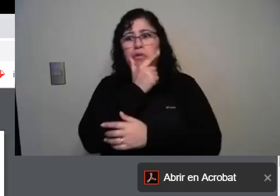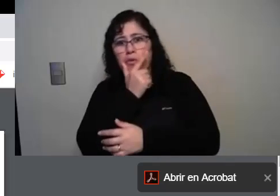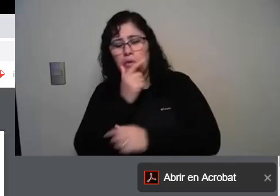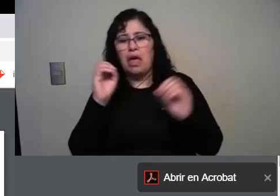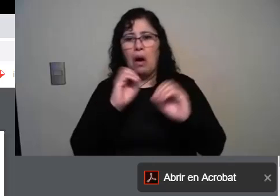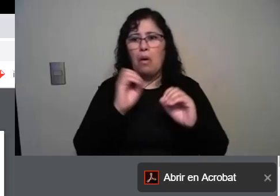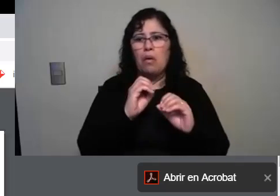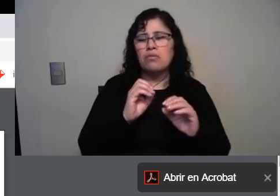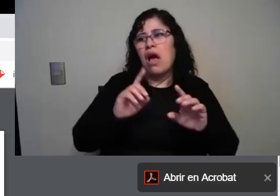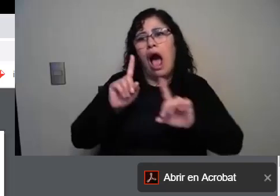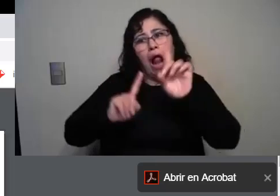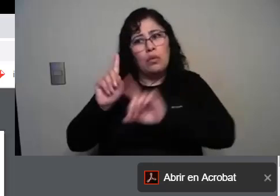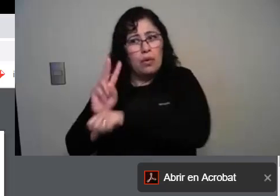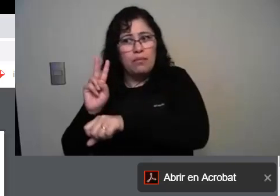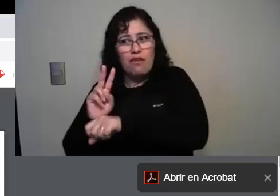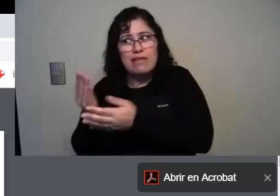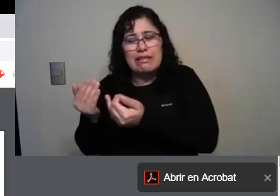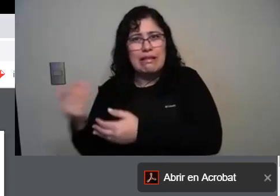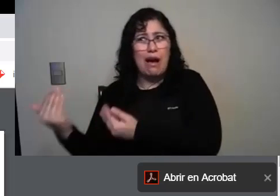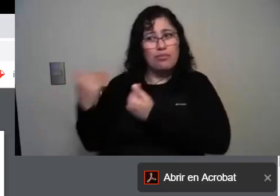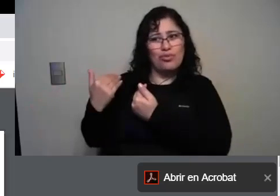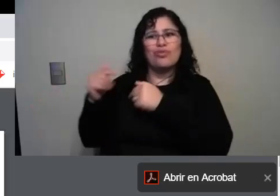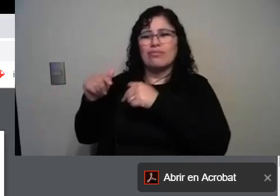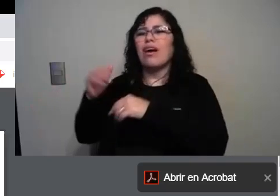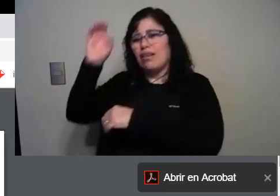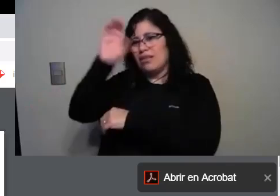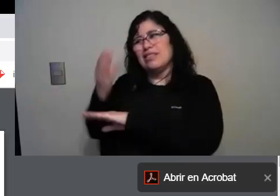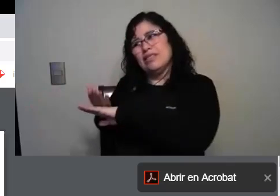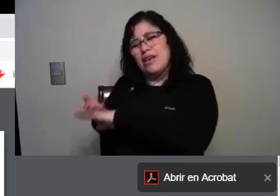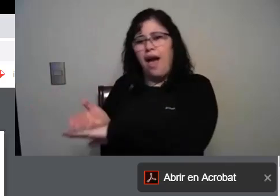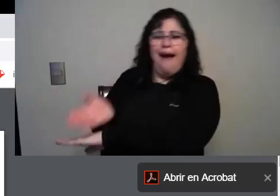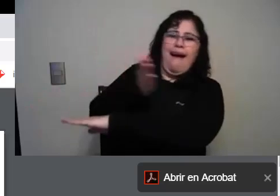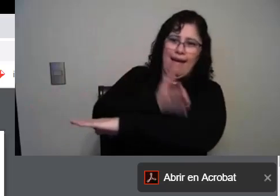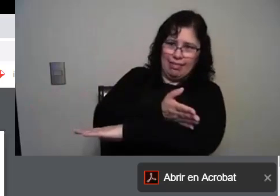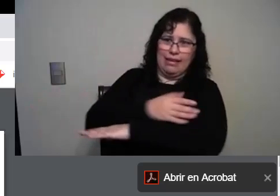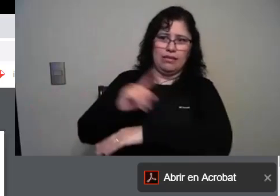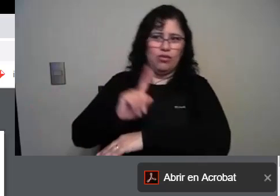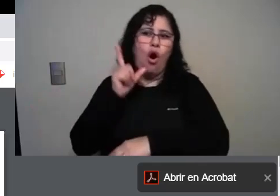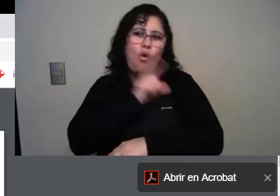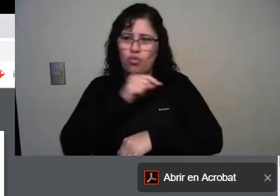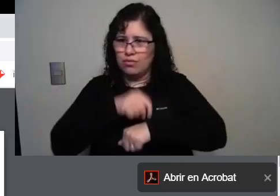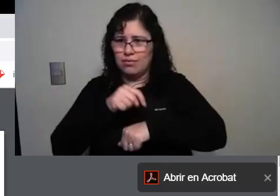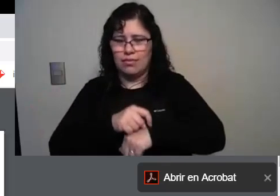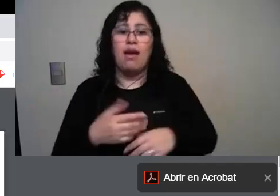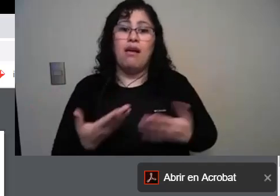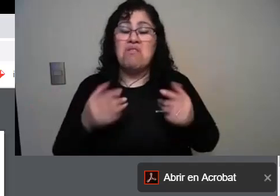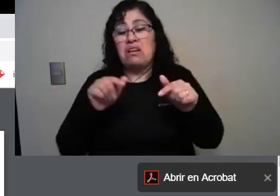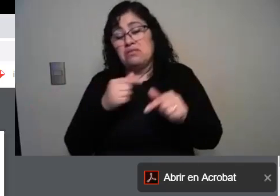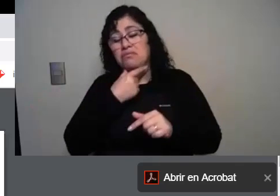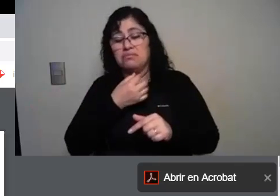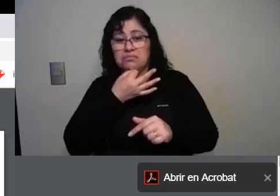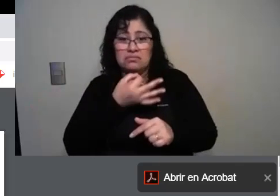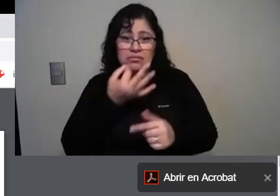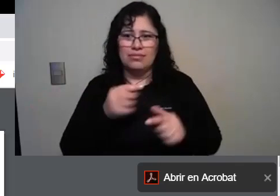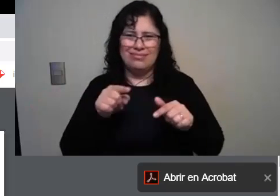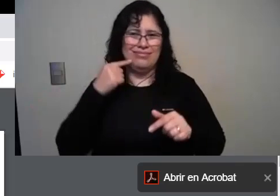los pudieran apoyar en esta búsqueda. Eso les quería comentar